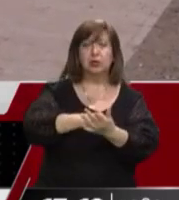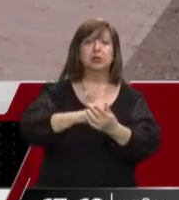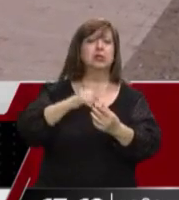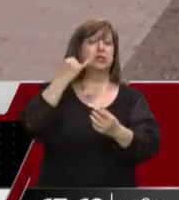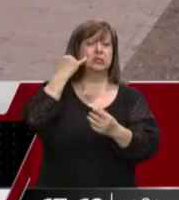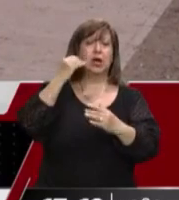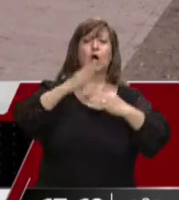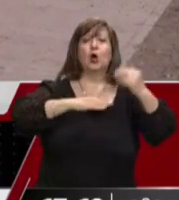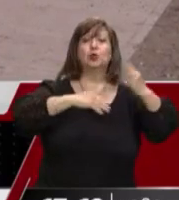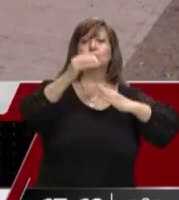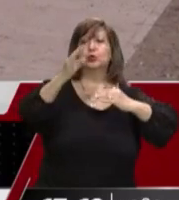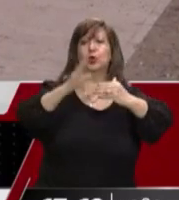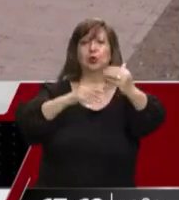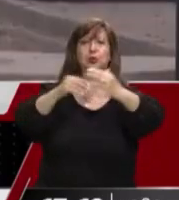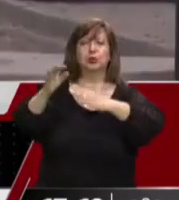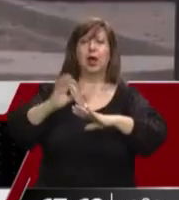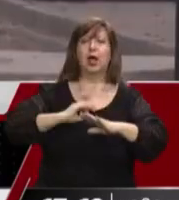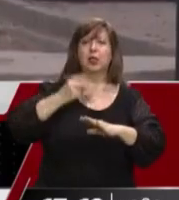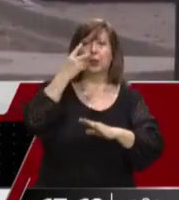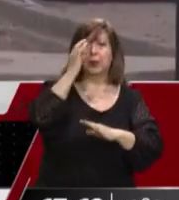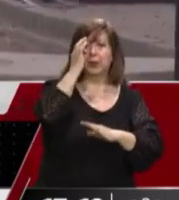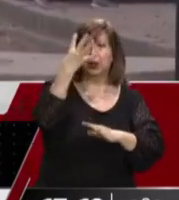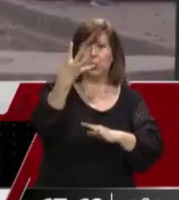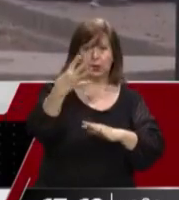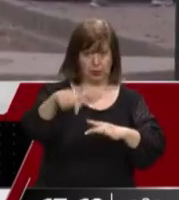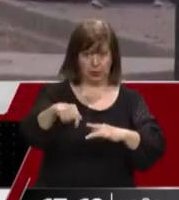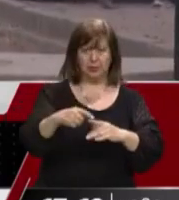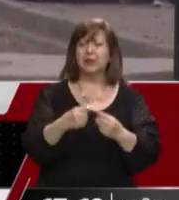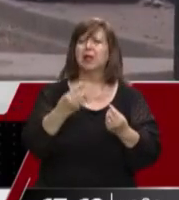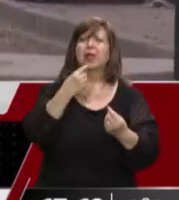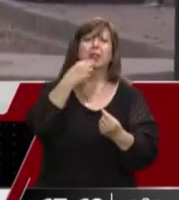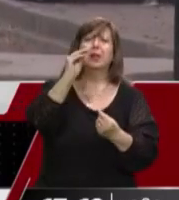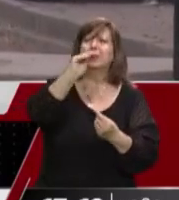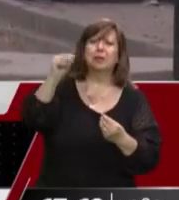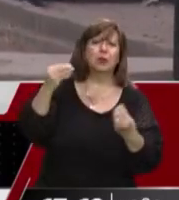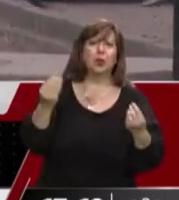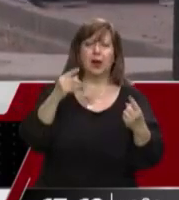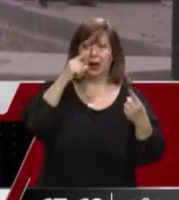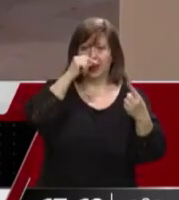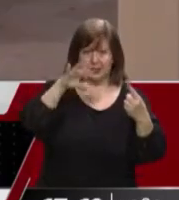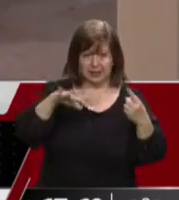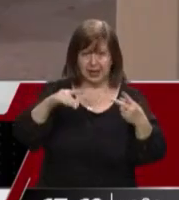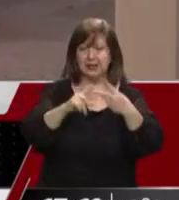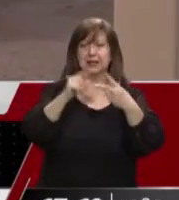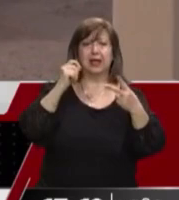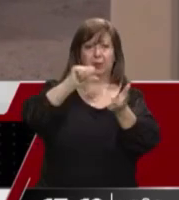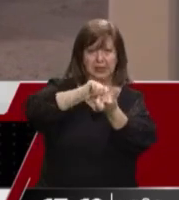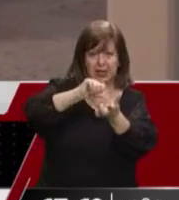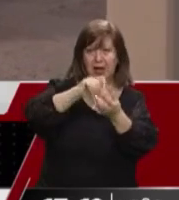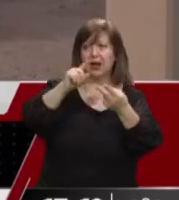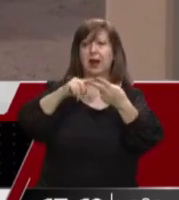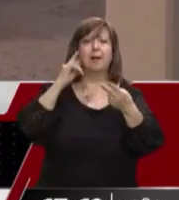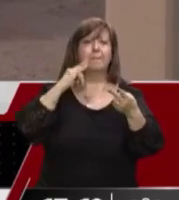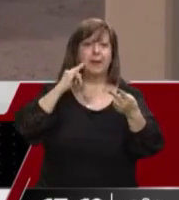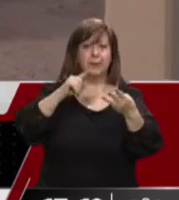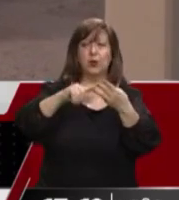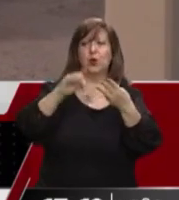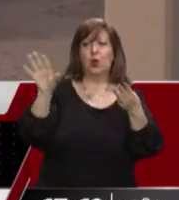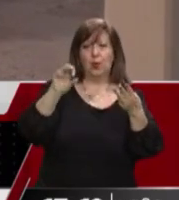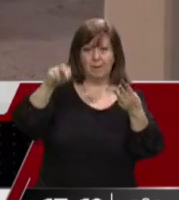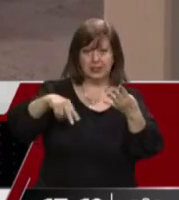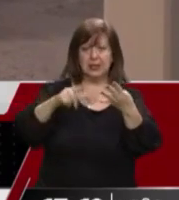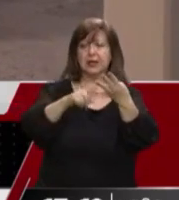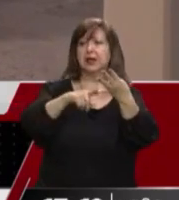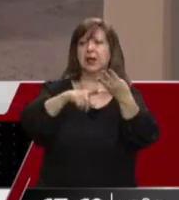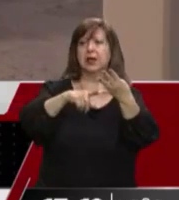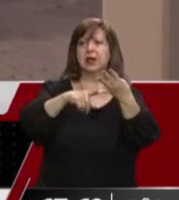están en conducción para entregarlo durante el 2024. ¿En qué departamentos son? Porque no es en todos. Las Heras, Capital, Maipú,